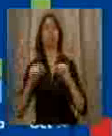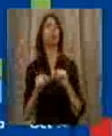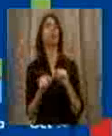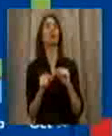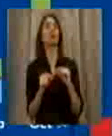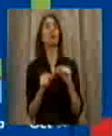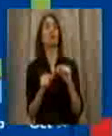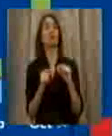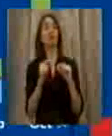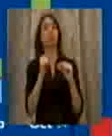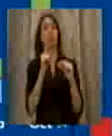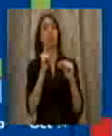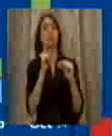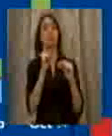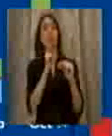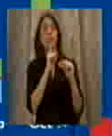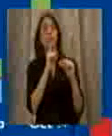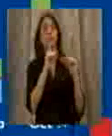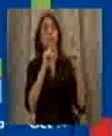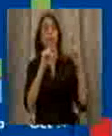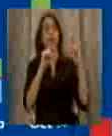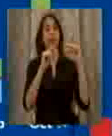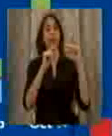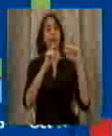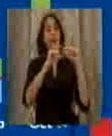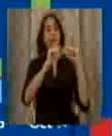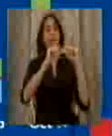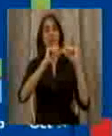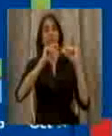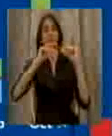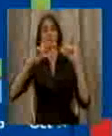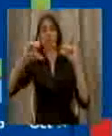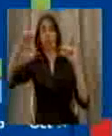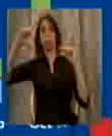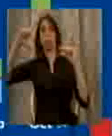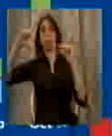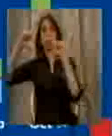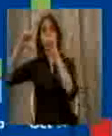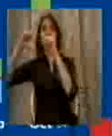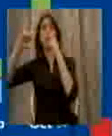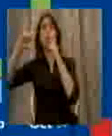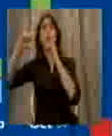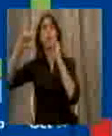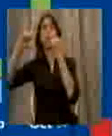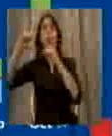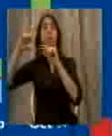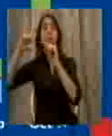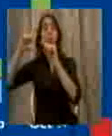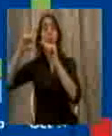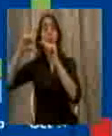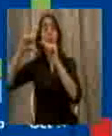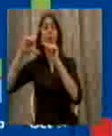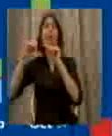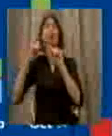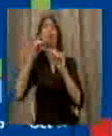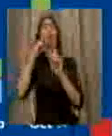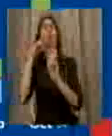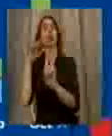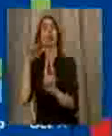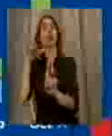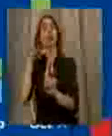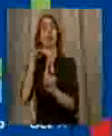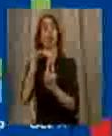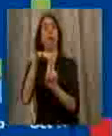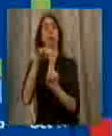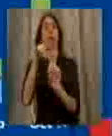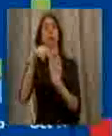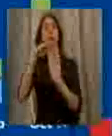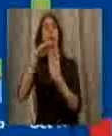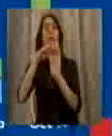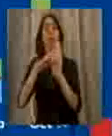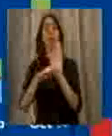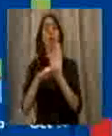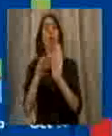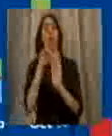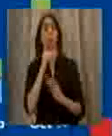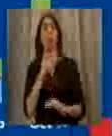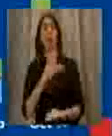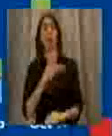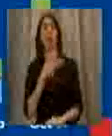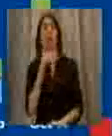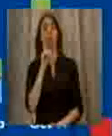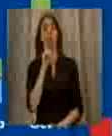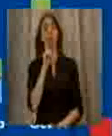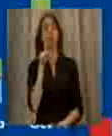que está al final y que muestra el impacto que este programa tiene. Este programa